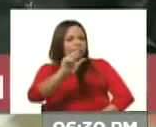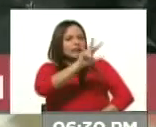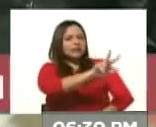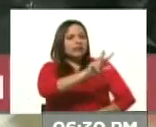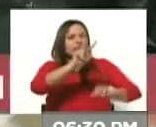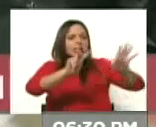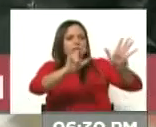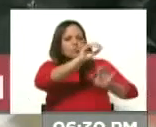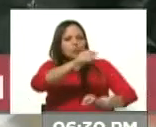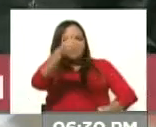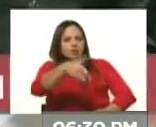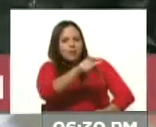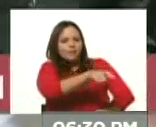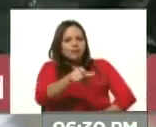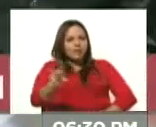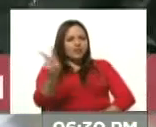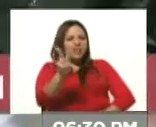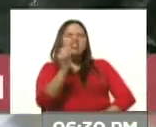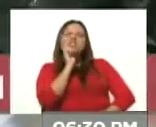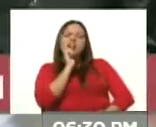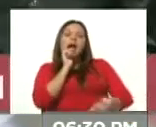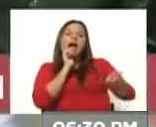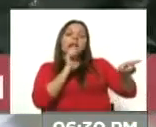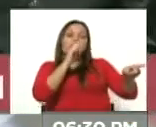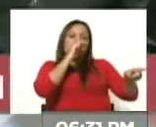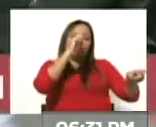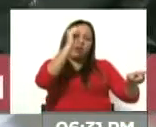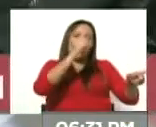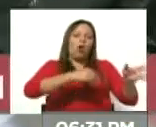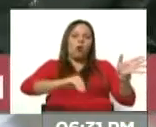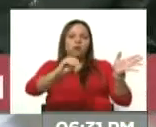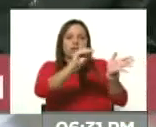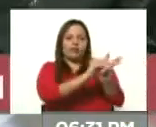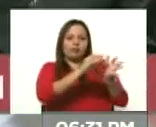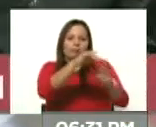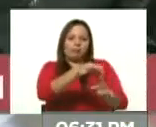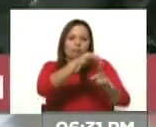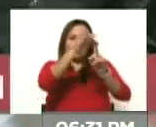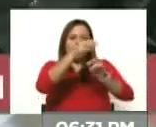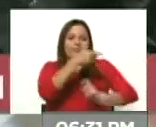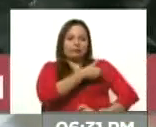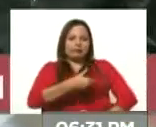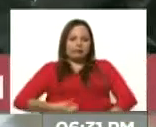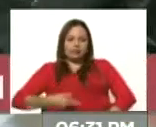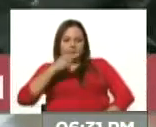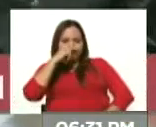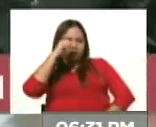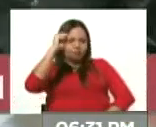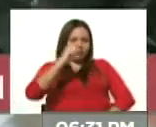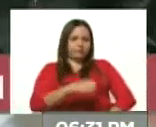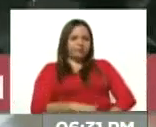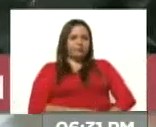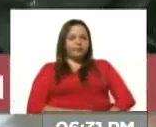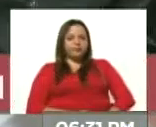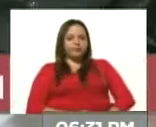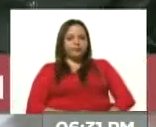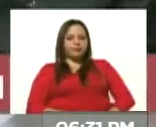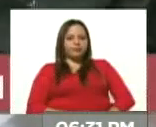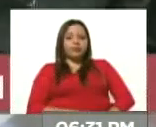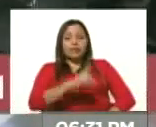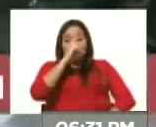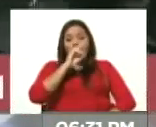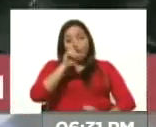por ciento de los venezolanos es a nicolás maduro para ser reelecto como presidente de la república hará una pregunta en el